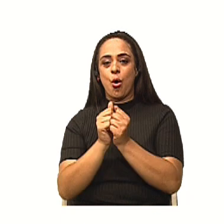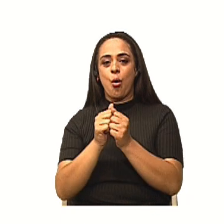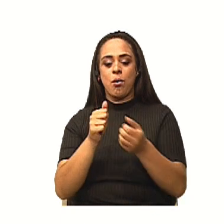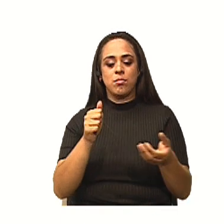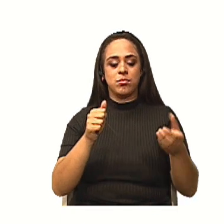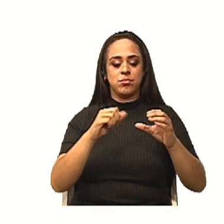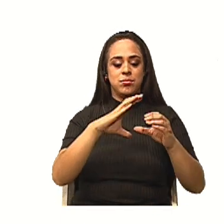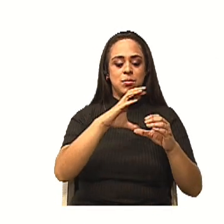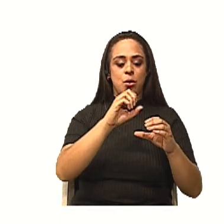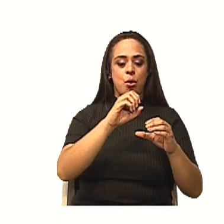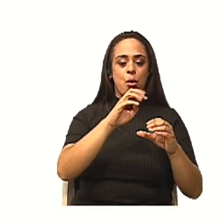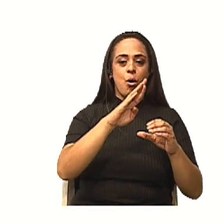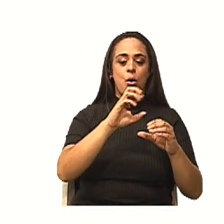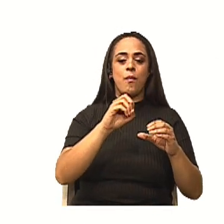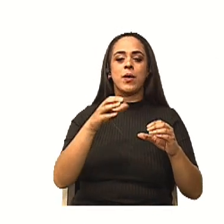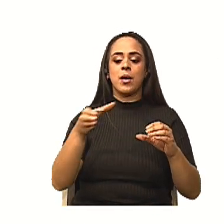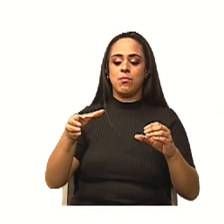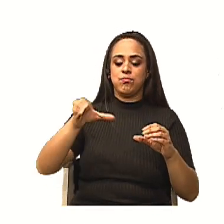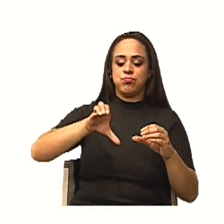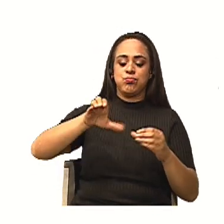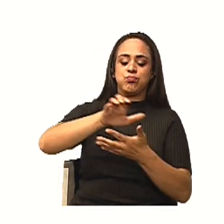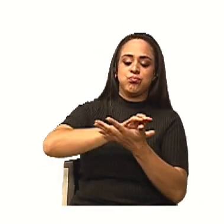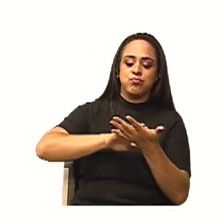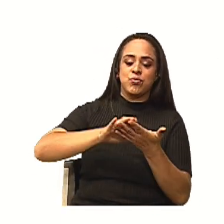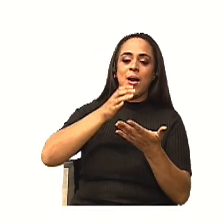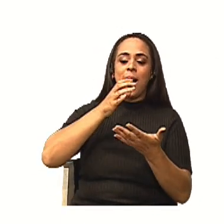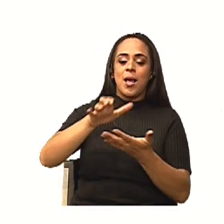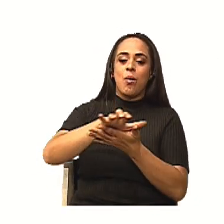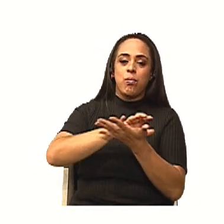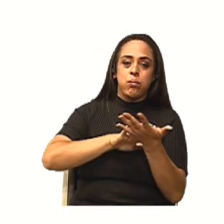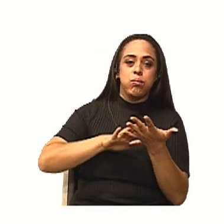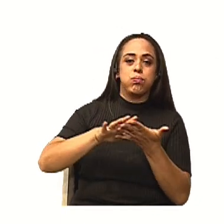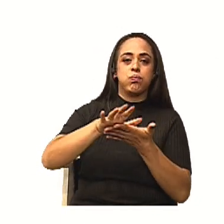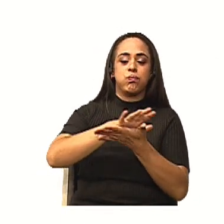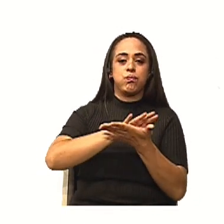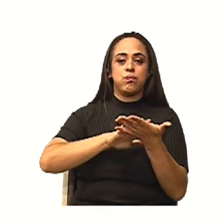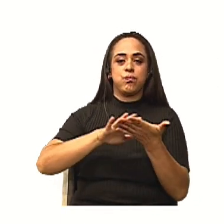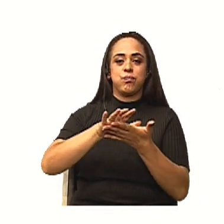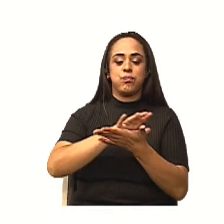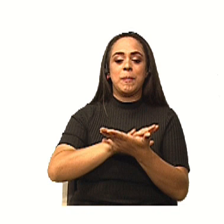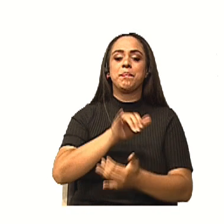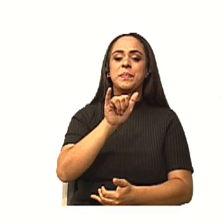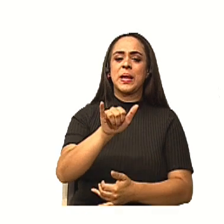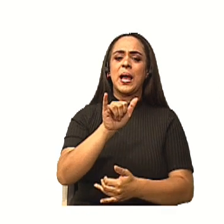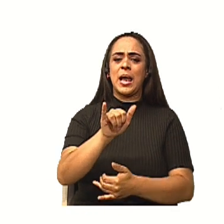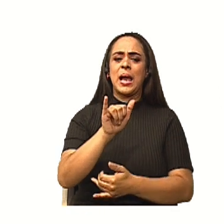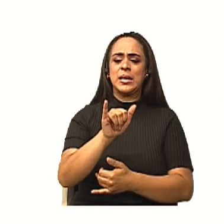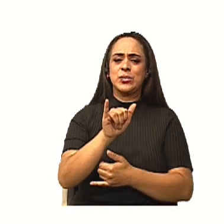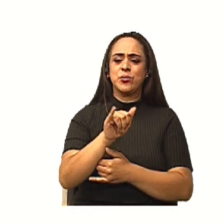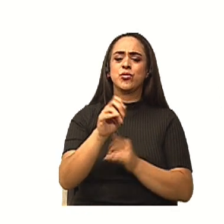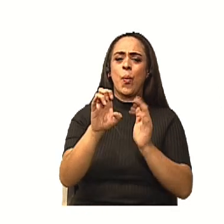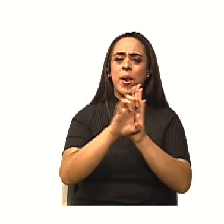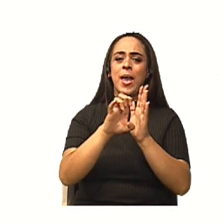estaño. Se calientan los dos y se disuelven. Esos son algunos ejemplos de